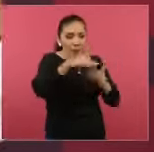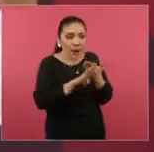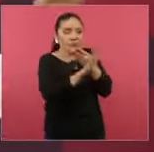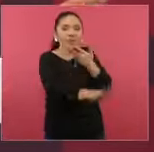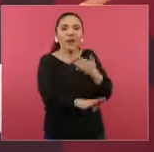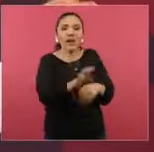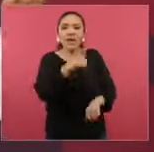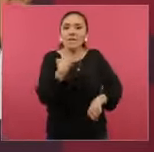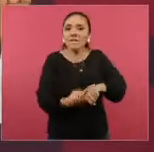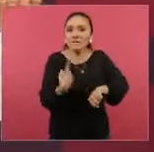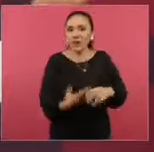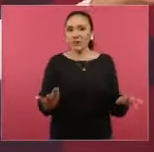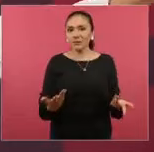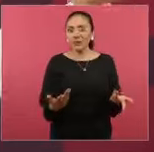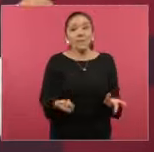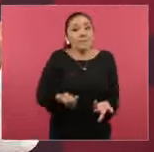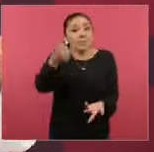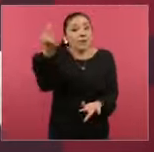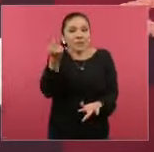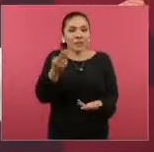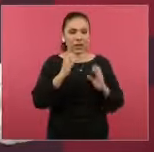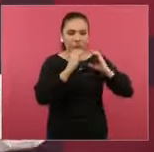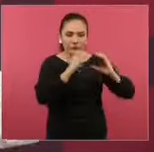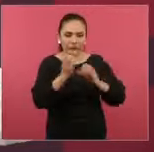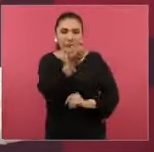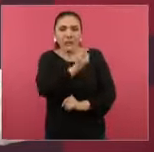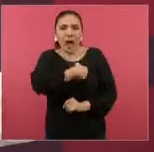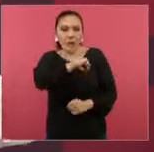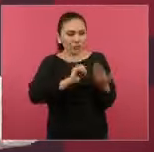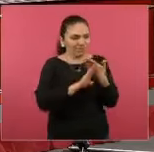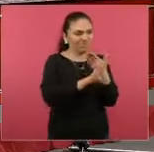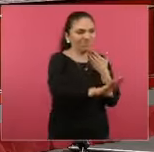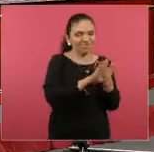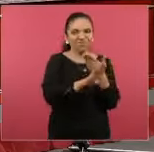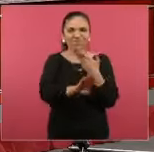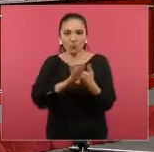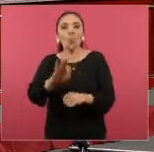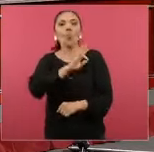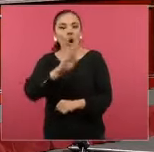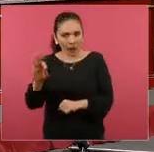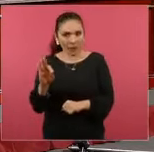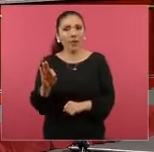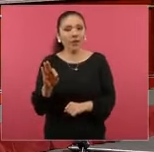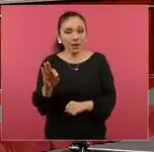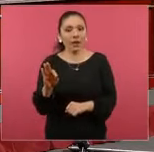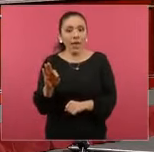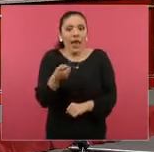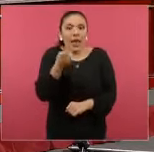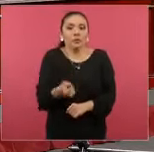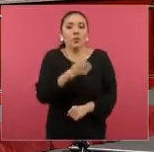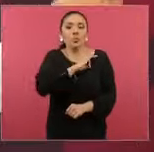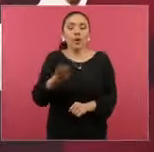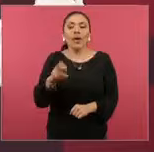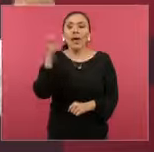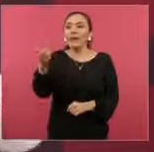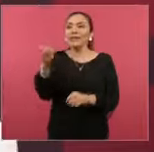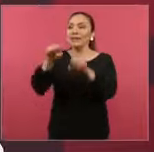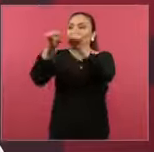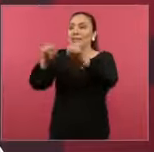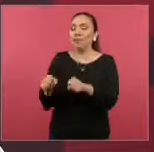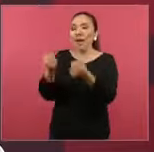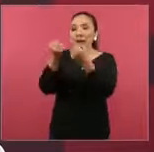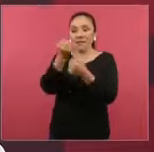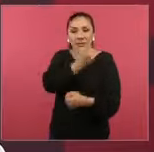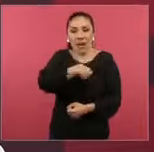necesitamos es que haya más enfermos para que signifique, de enfermedades que se pueden curar, que signifique que el sistema de salud pueda